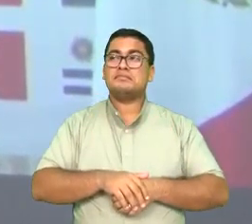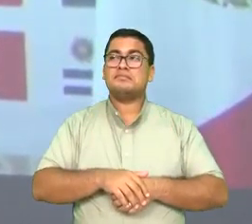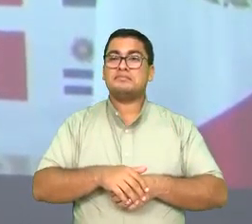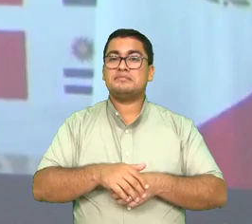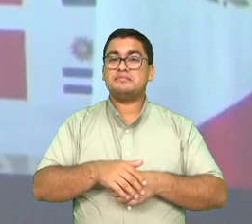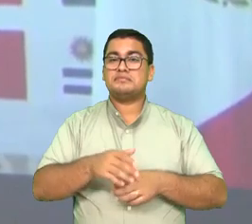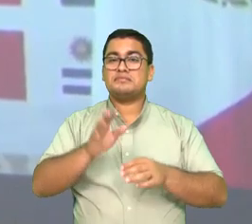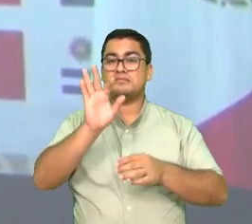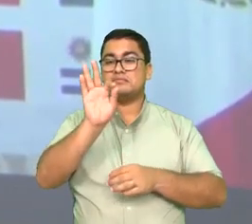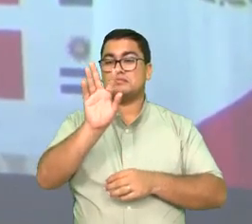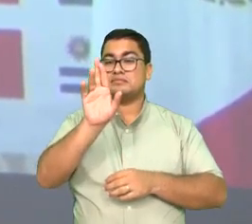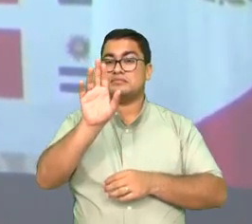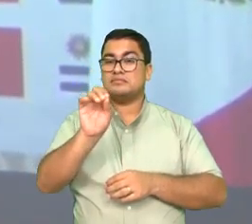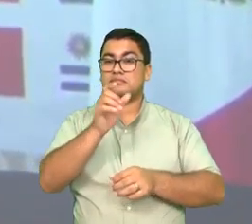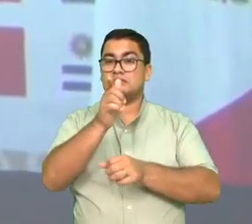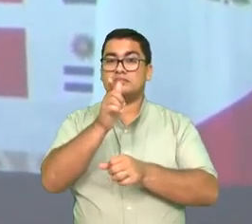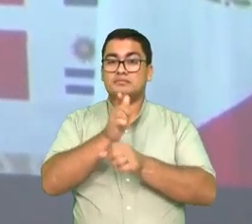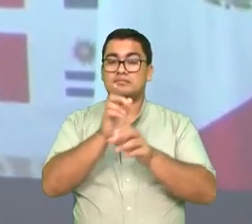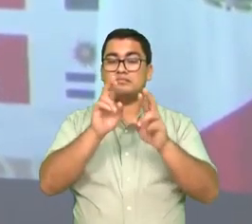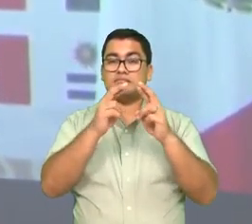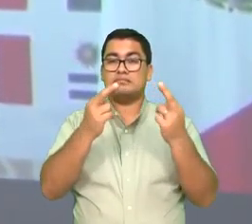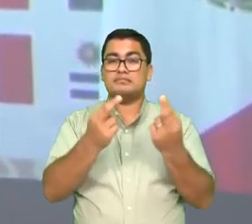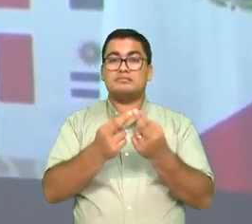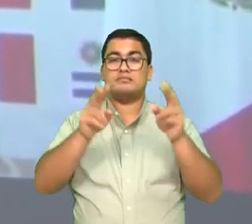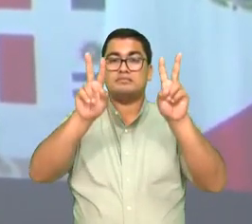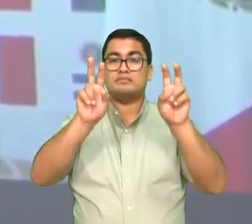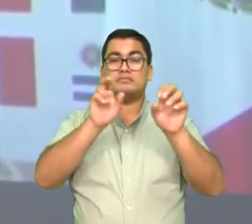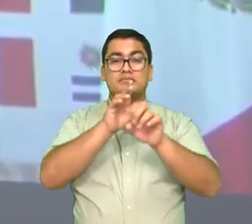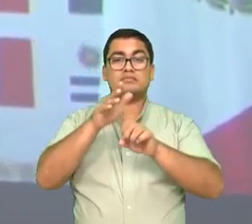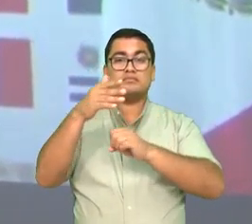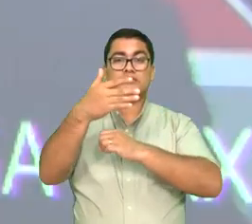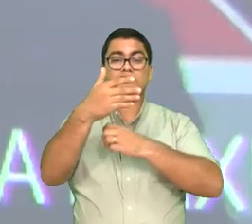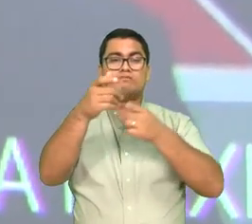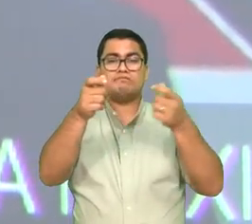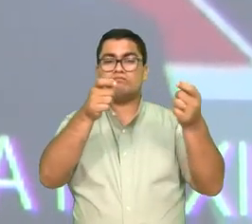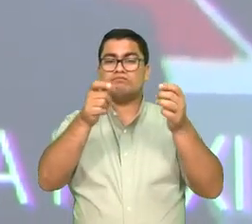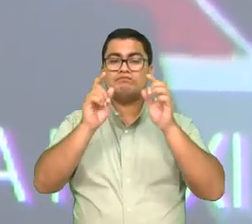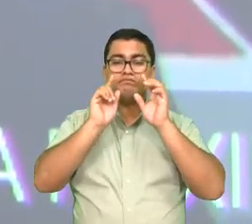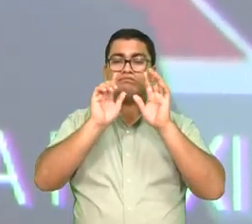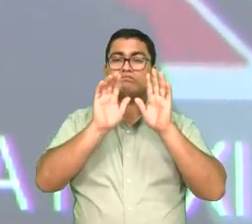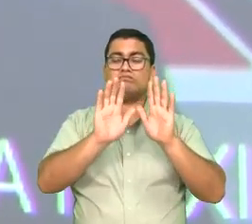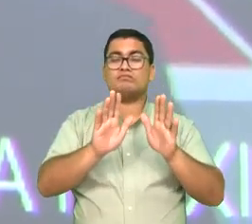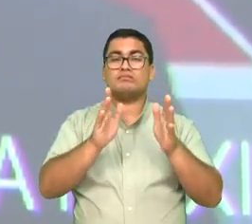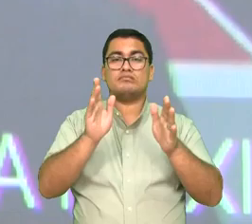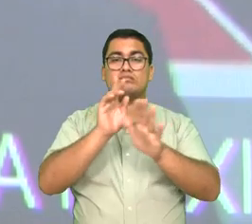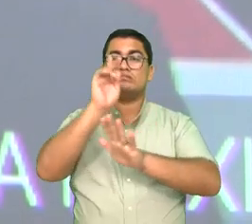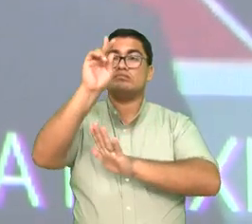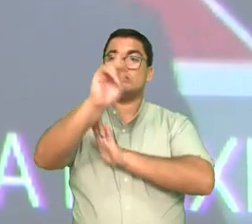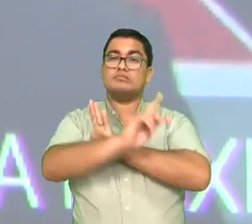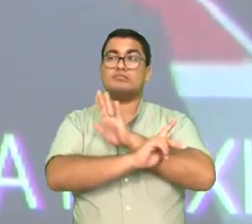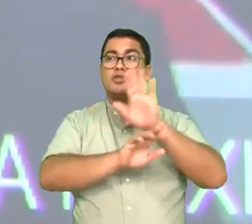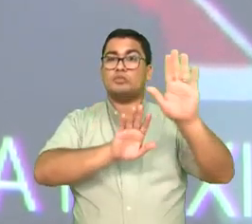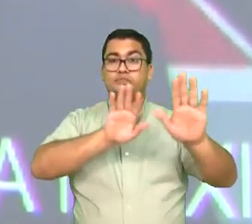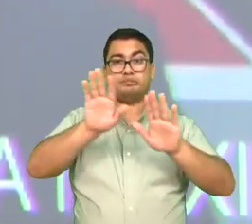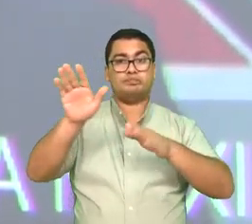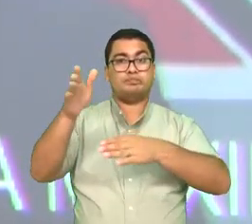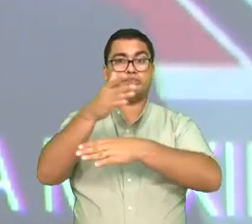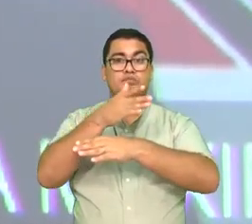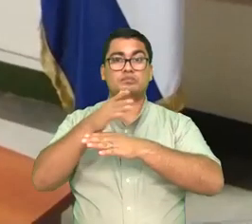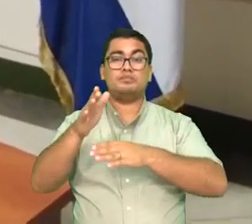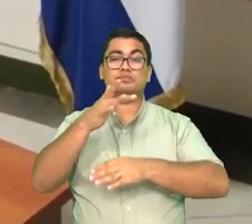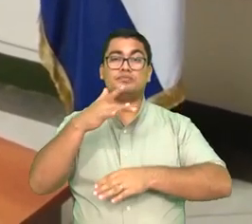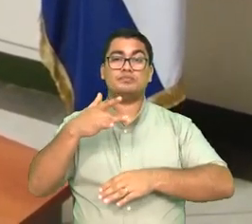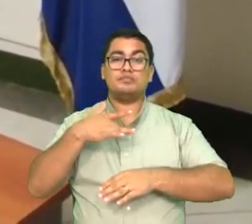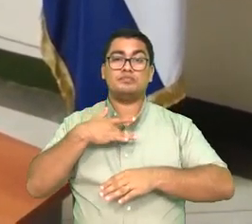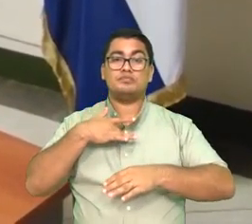durante este foro se abordaron temas relacionados al manejo de la pandemia del COVID-19 que realiza cada país y la necesaria